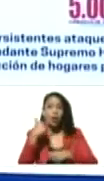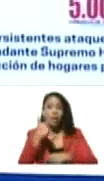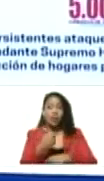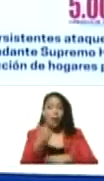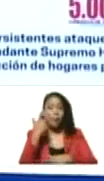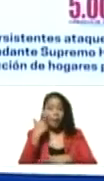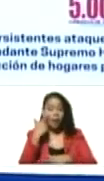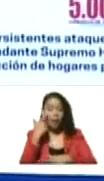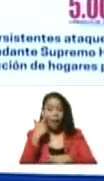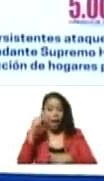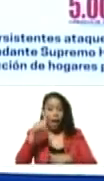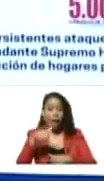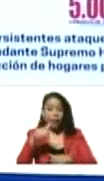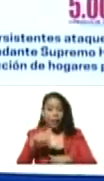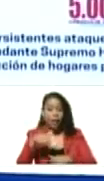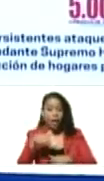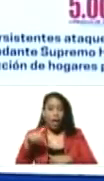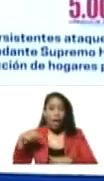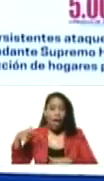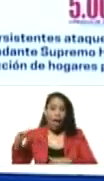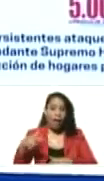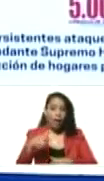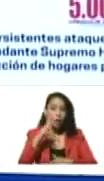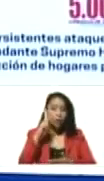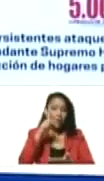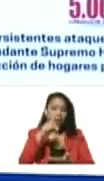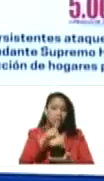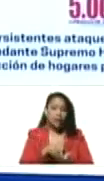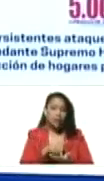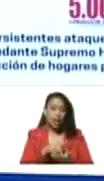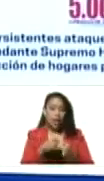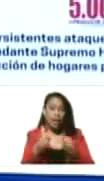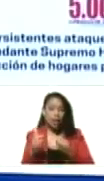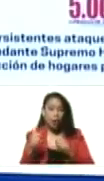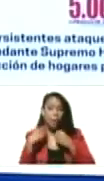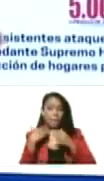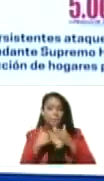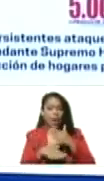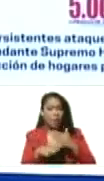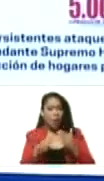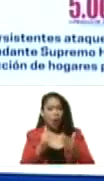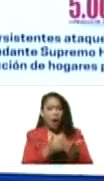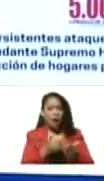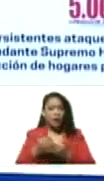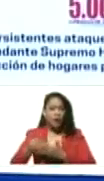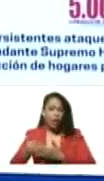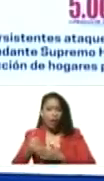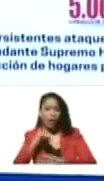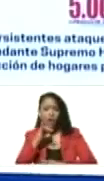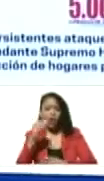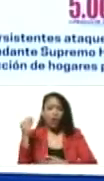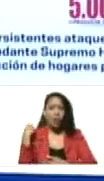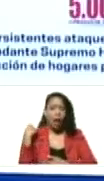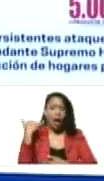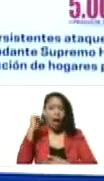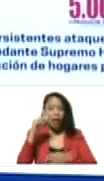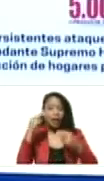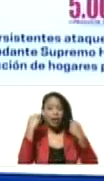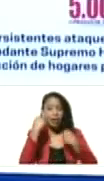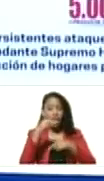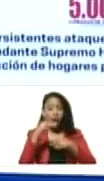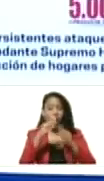mira Héctor, aquí en este río está llegando el máximo de ese caudal, vamos a retirarnos, nos informan. Es decir, hay un nivel de